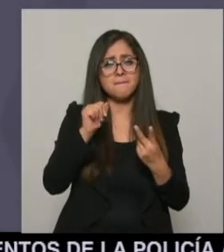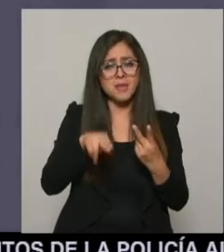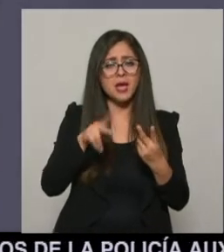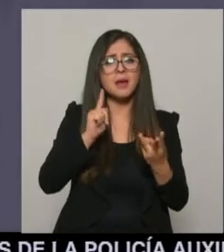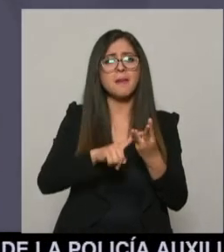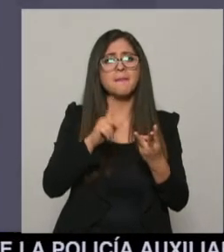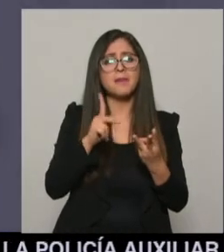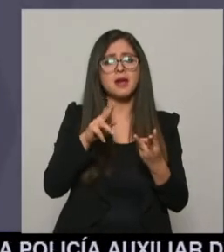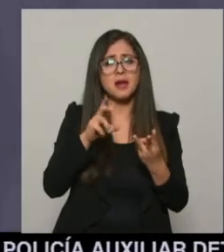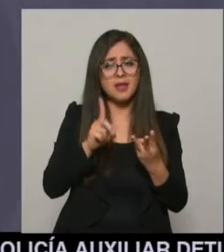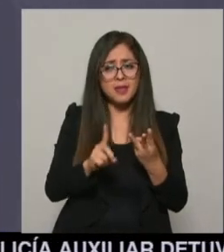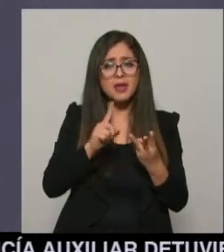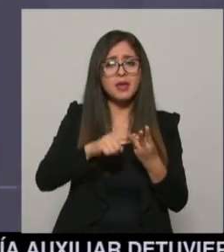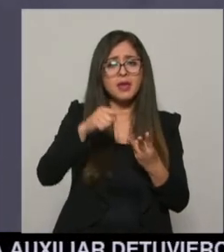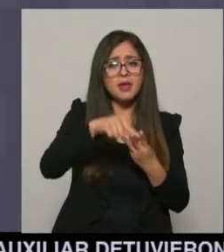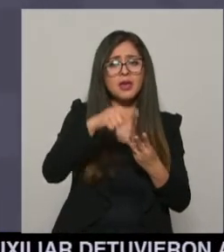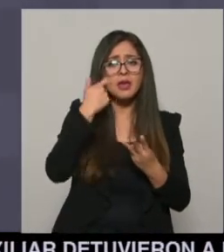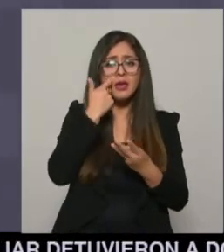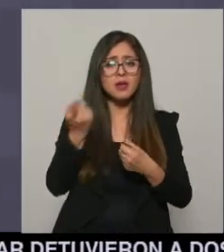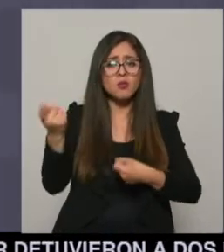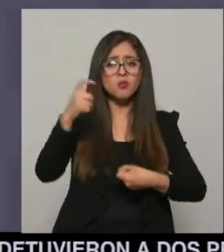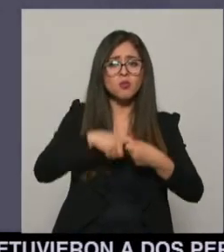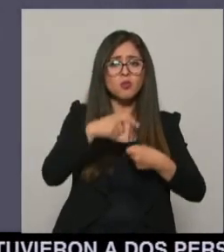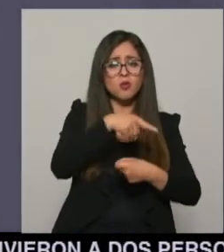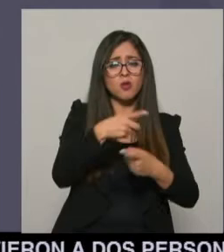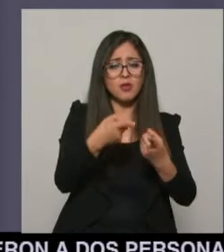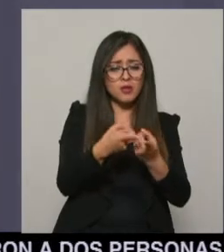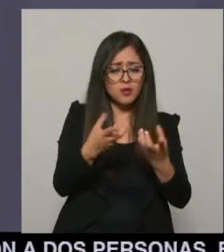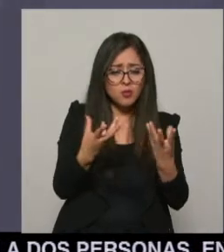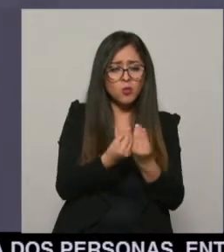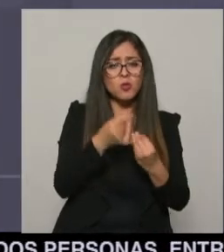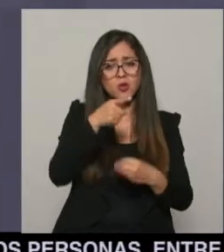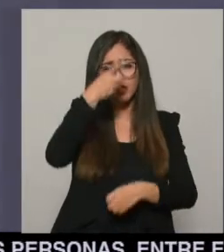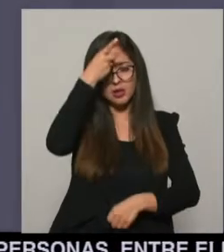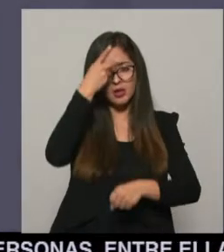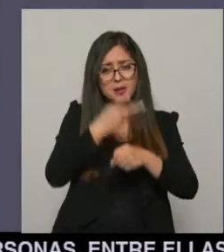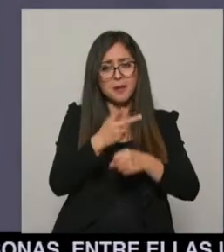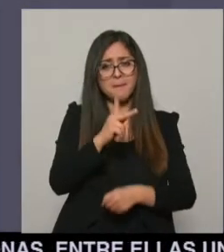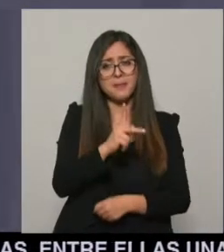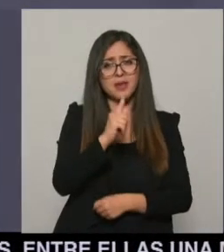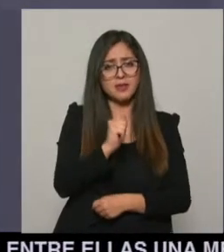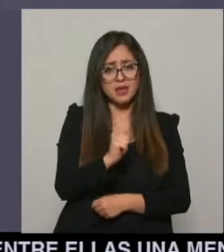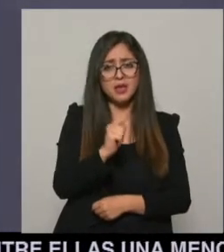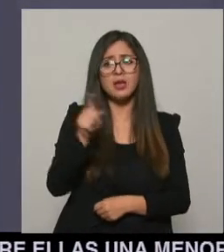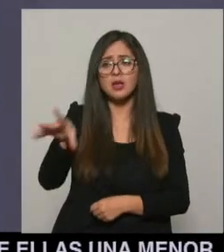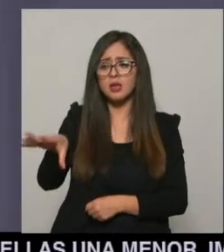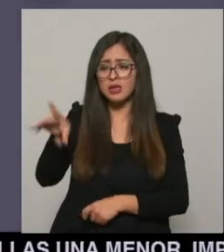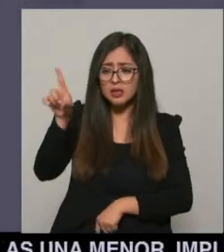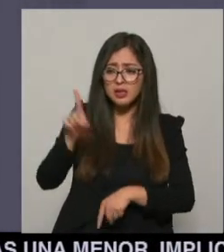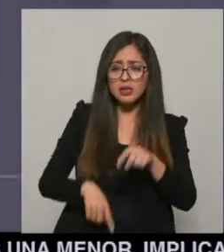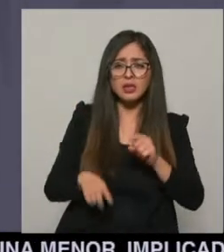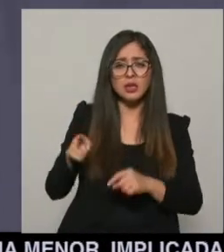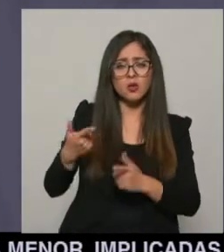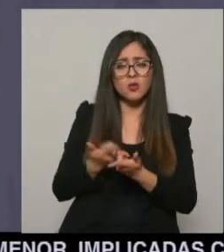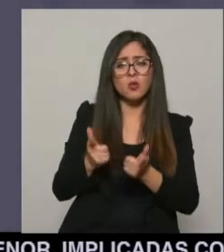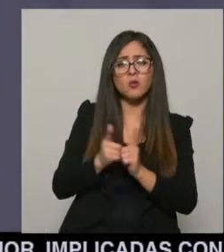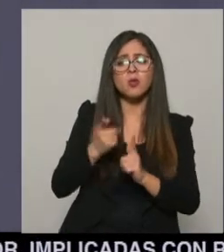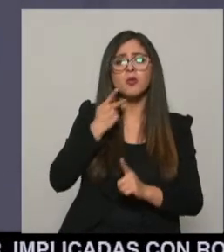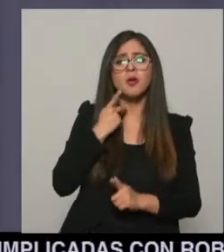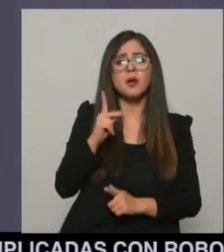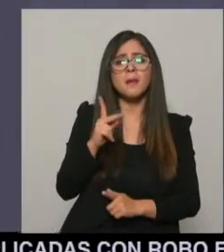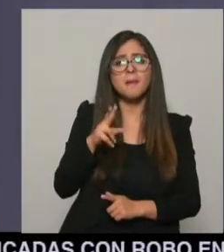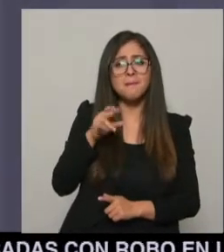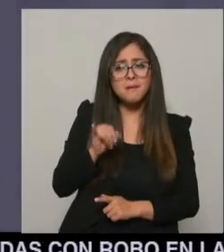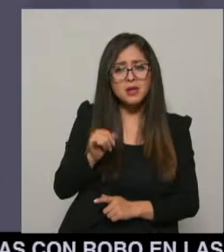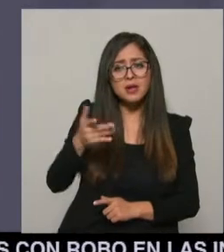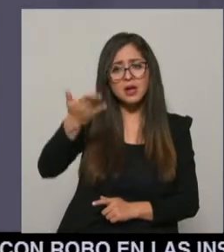artificialmente, para meter en la mesa directiva al PT, le quitan un diputado al PRI, veo que han tenido en algunos casos federales un acuerdo ahí